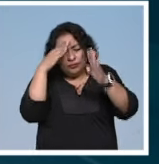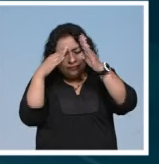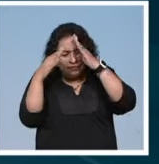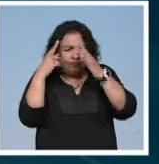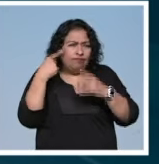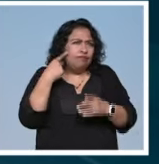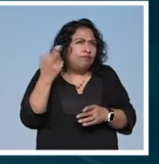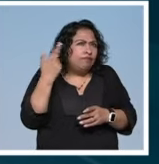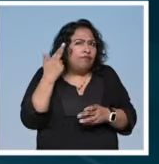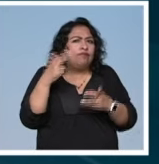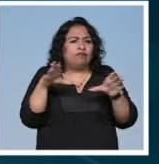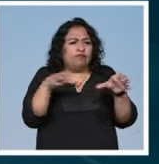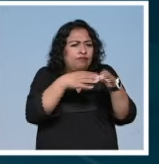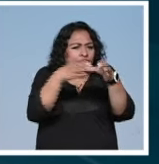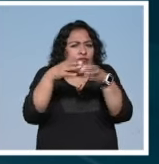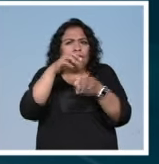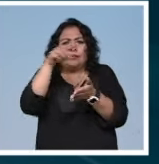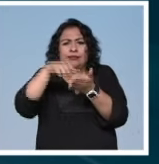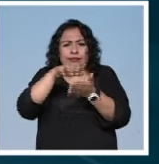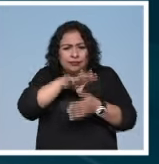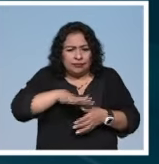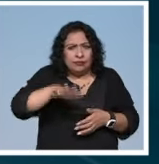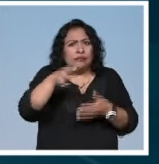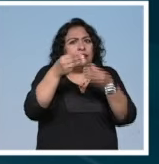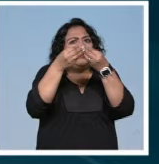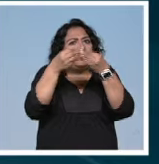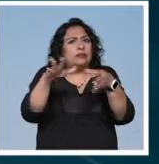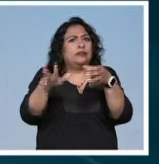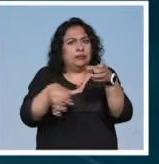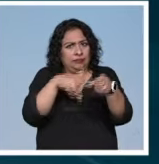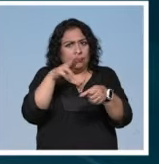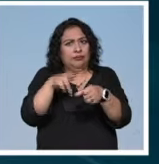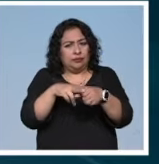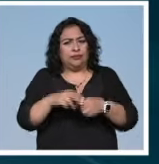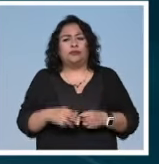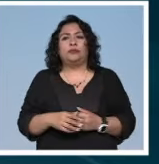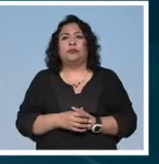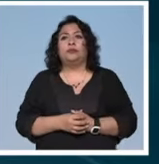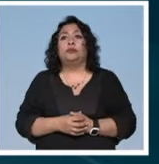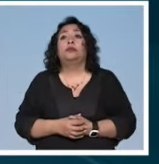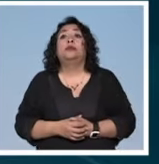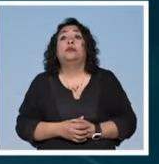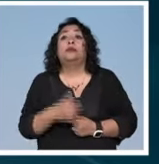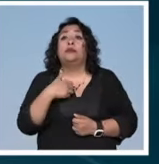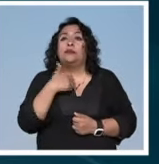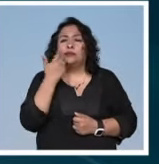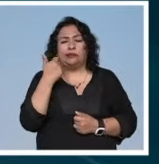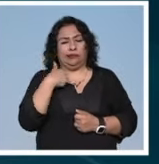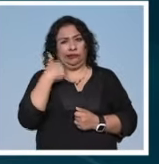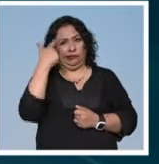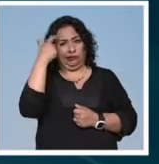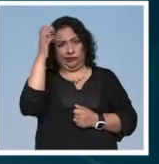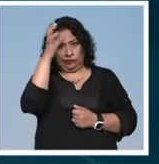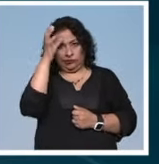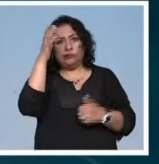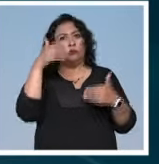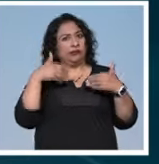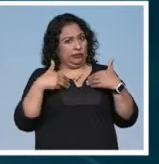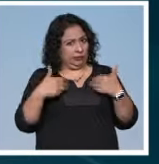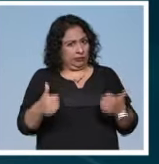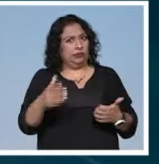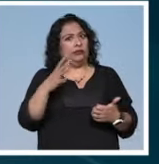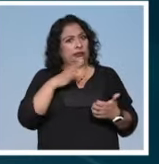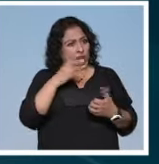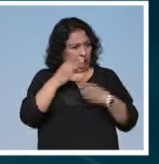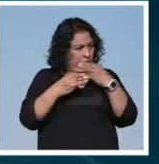sonidos, especies y espacios que está perdiendo la naturaleza. Queremos concientizar y entender que existe